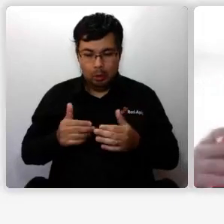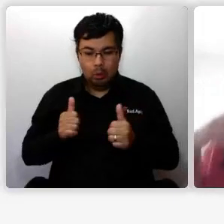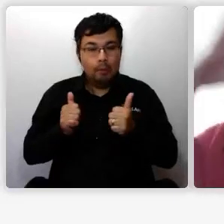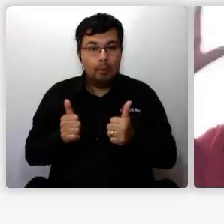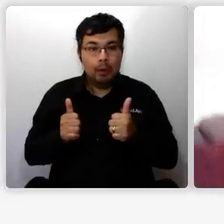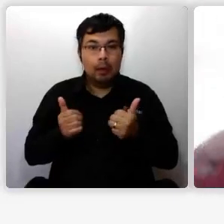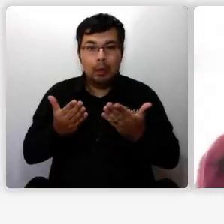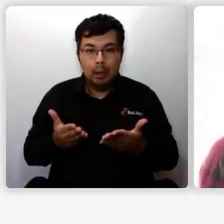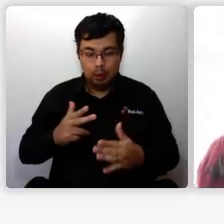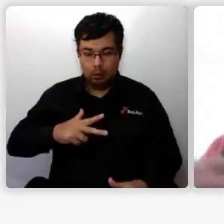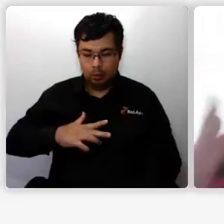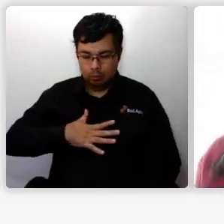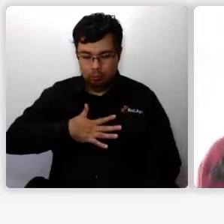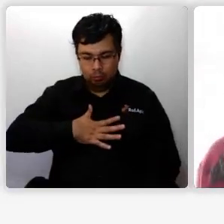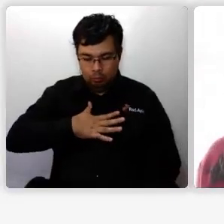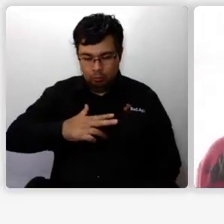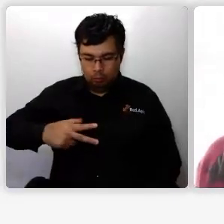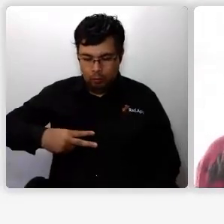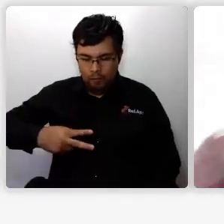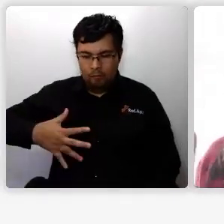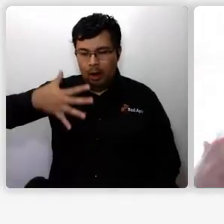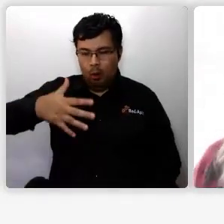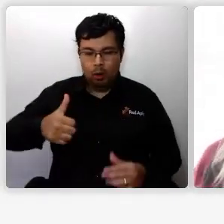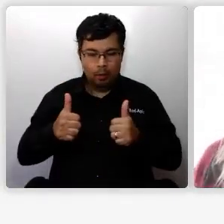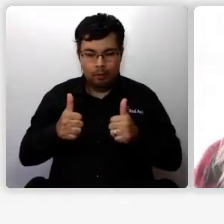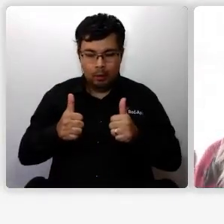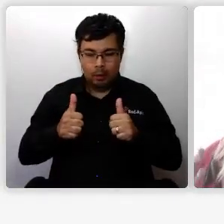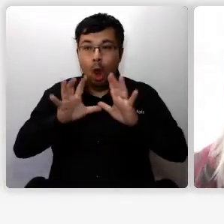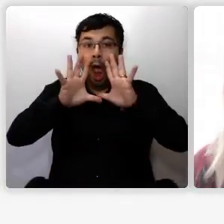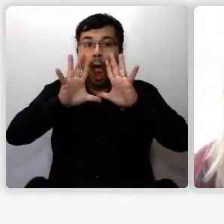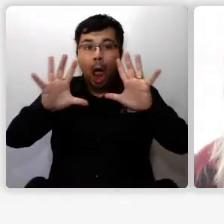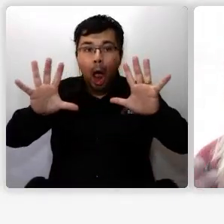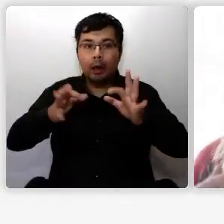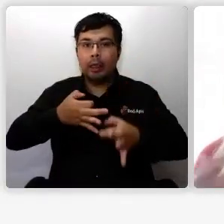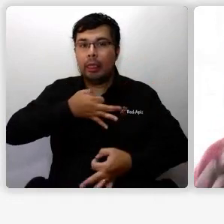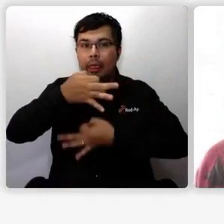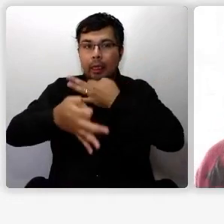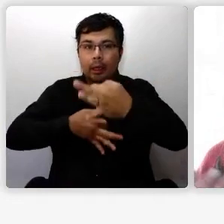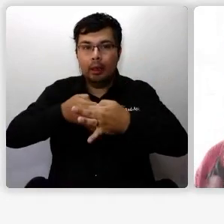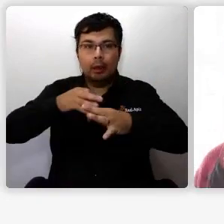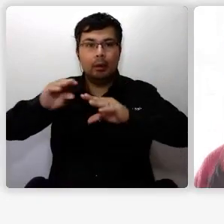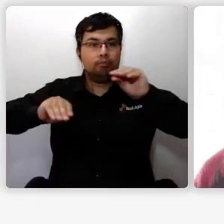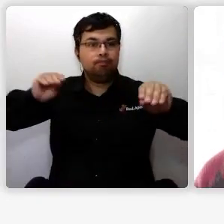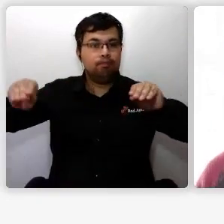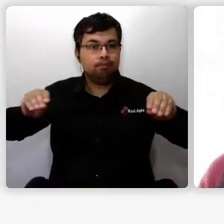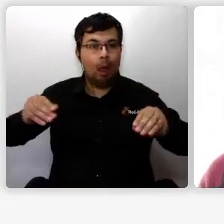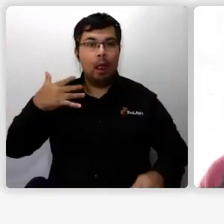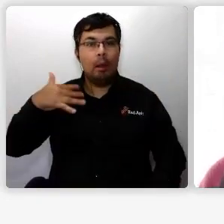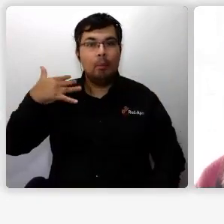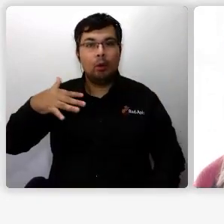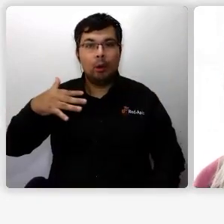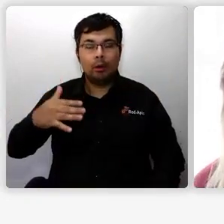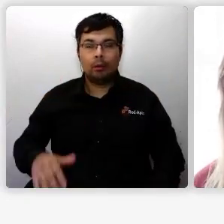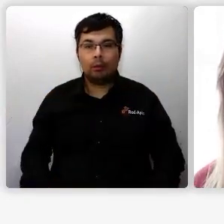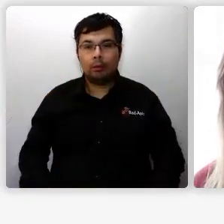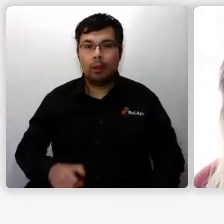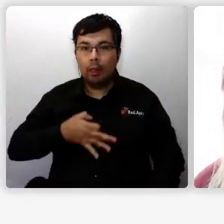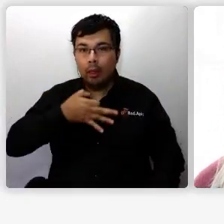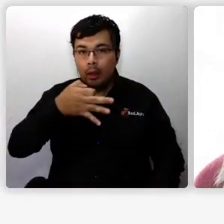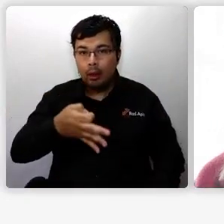valora. Bueno, lo voy a gritar, lo voy a decir. Es importante comunicarlo porque hay otros que quizás no lo saben. Entonces, es importante escuchar a